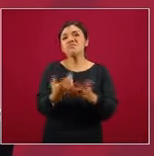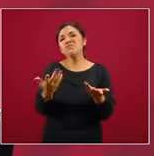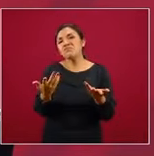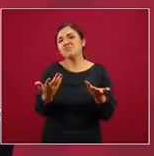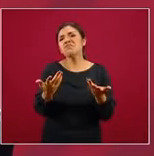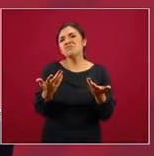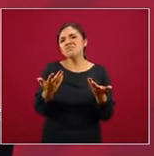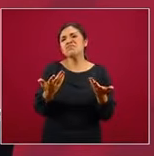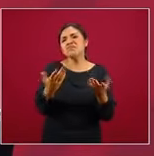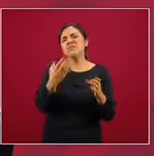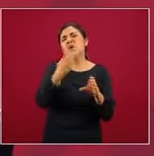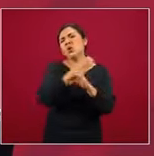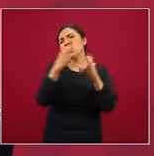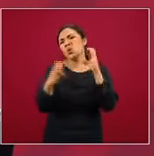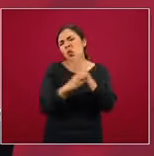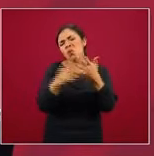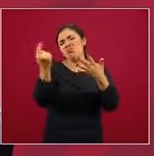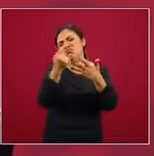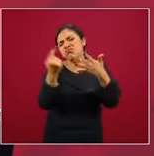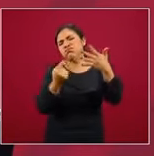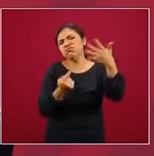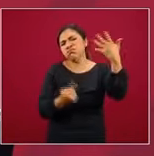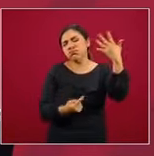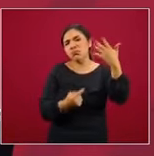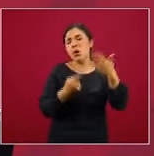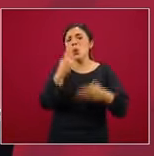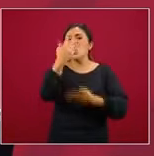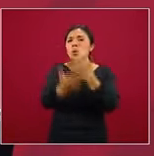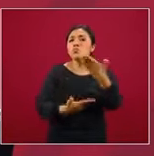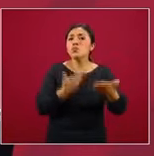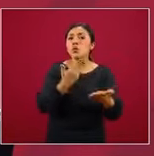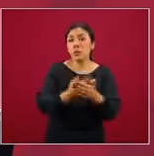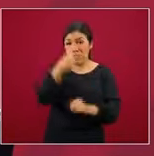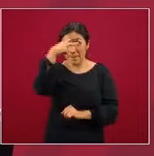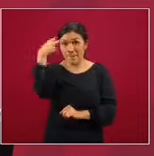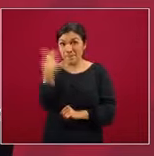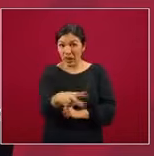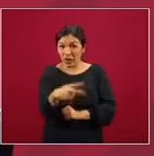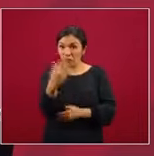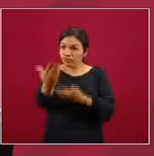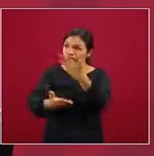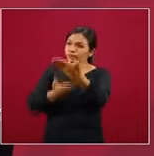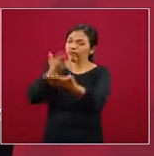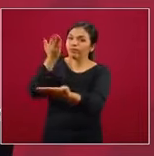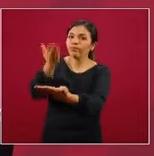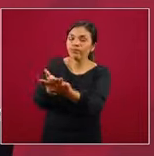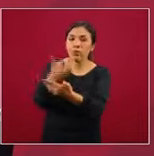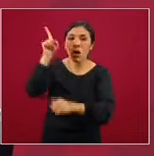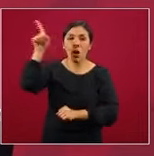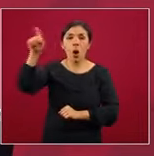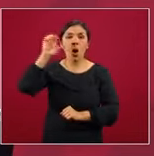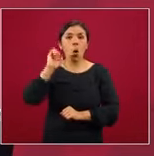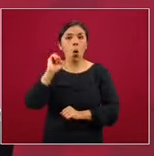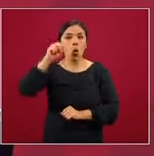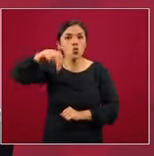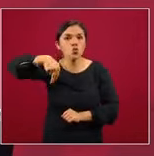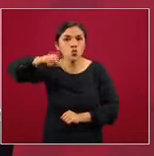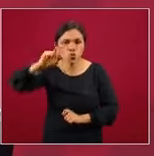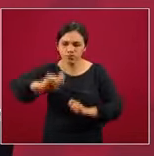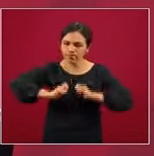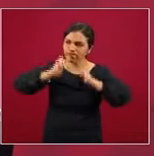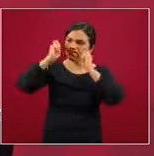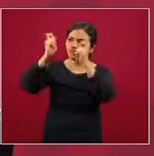otros elementos, de la propuesta que hizo México, el gobierno de México, en la Organización de las